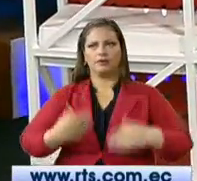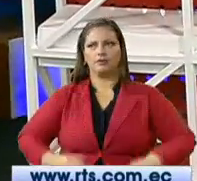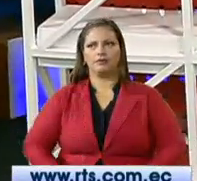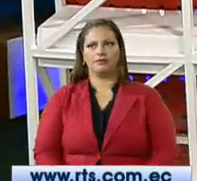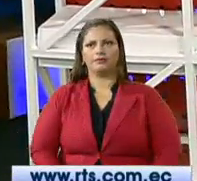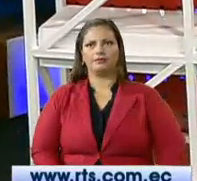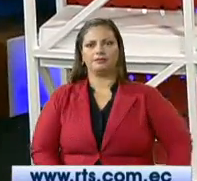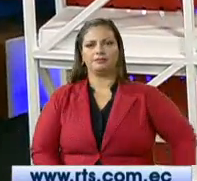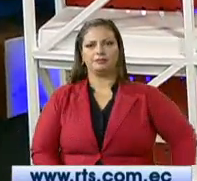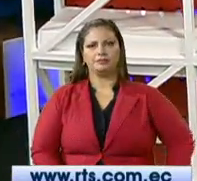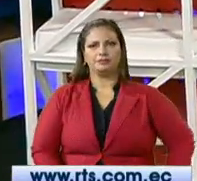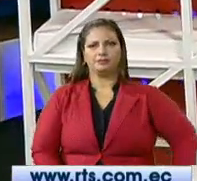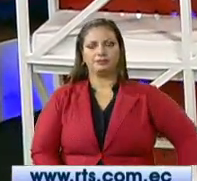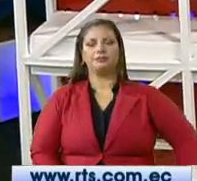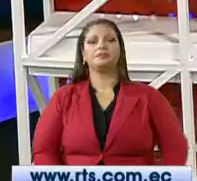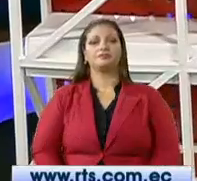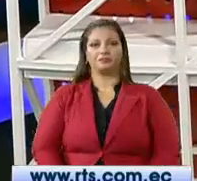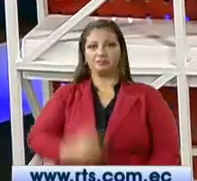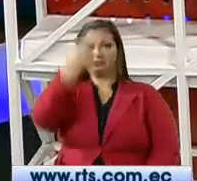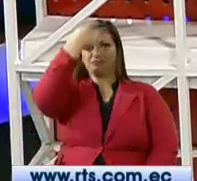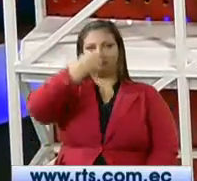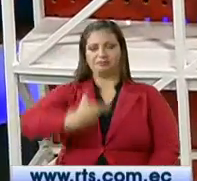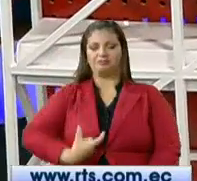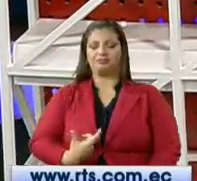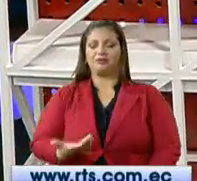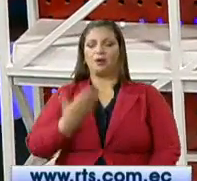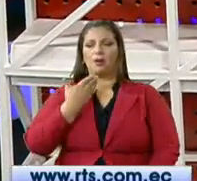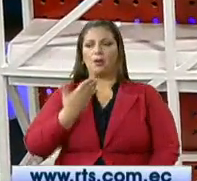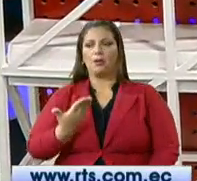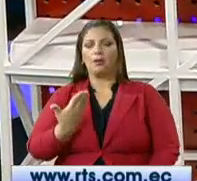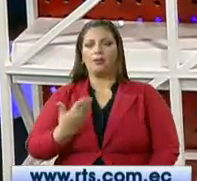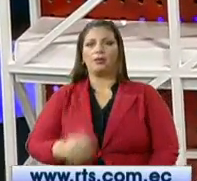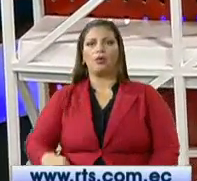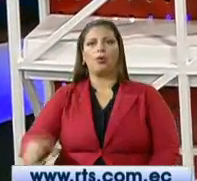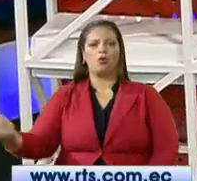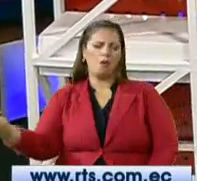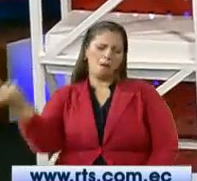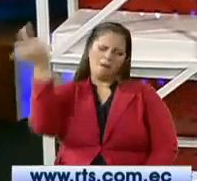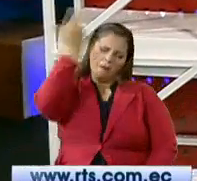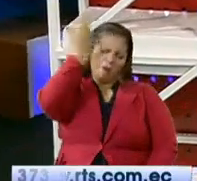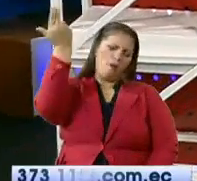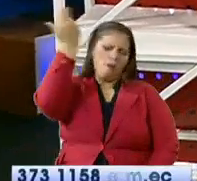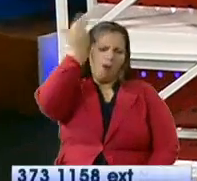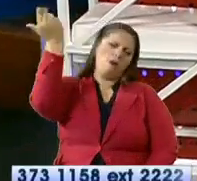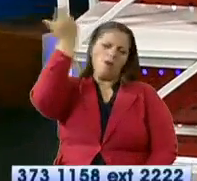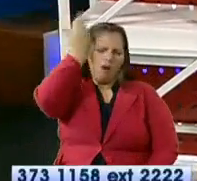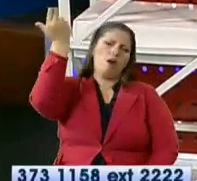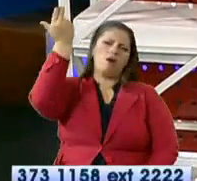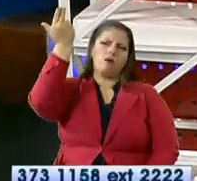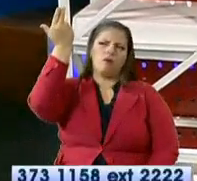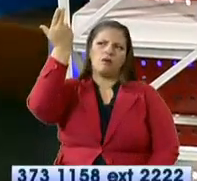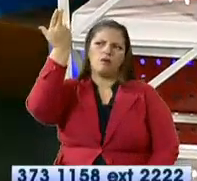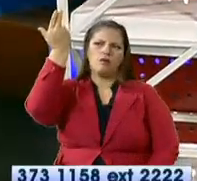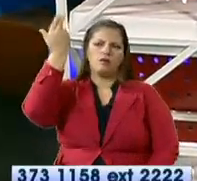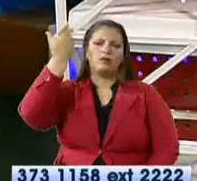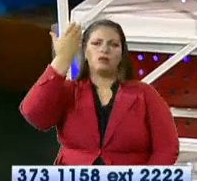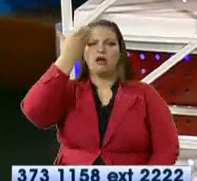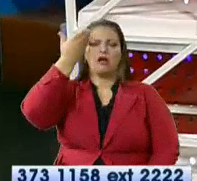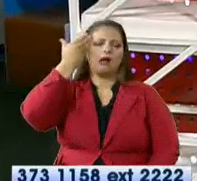las víctimas recibió varios golpes en su cabeza con una cacha de revólver o de pistola. Pero salió herido,